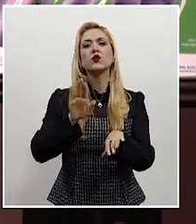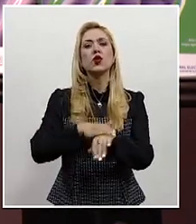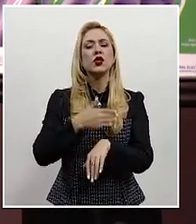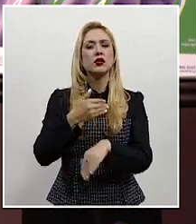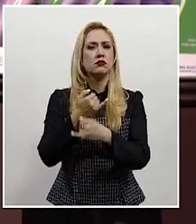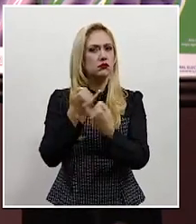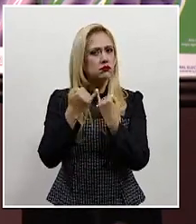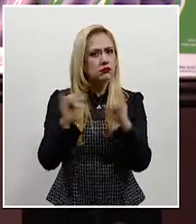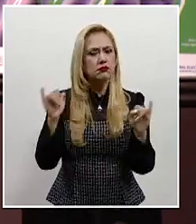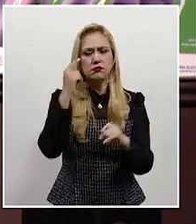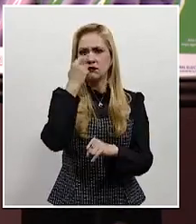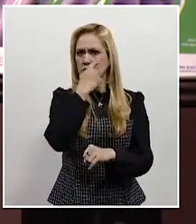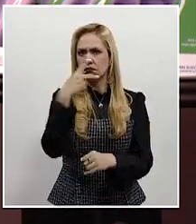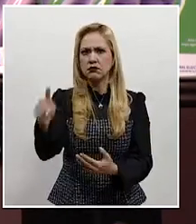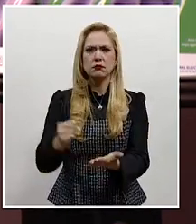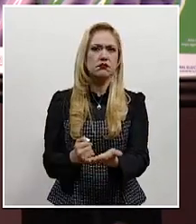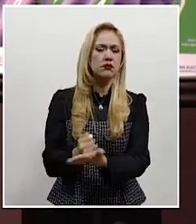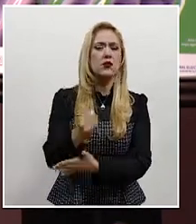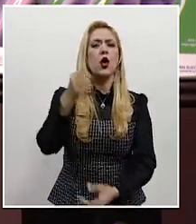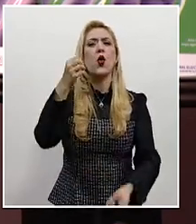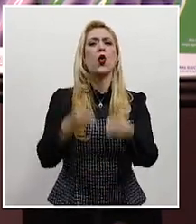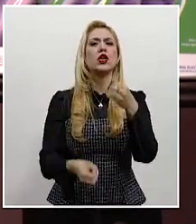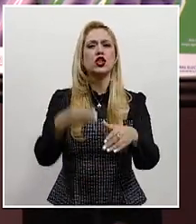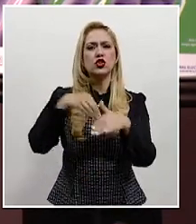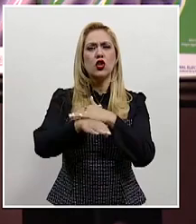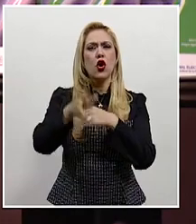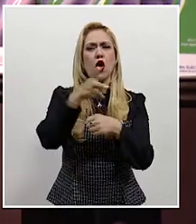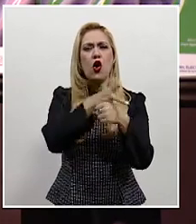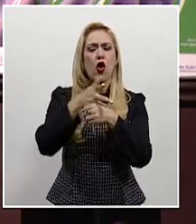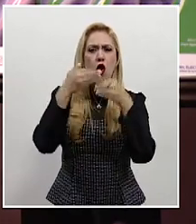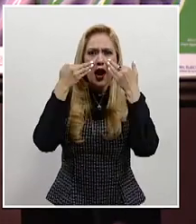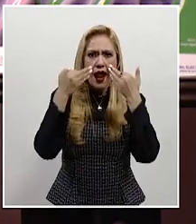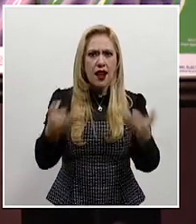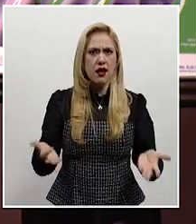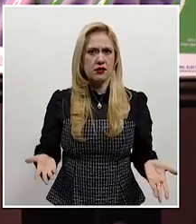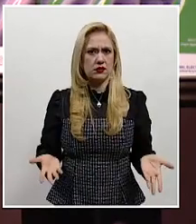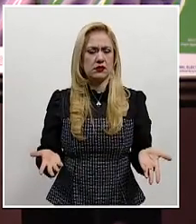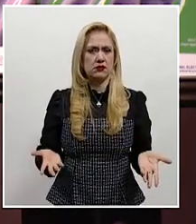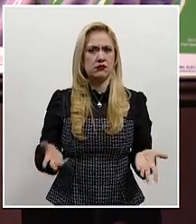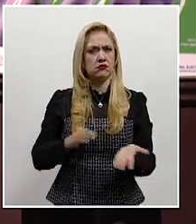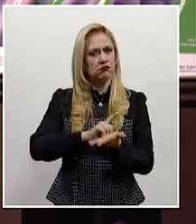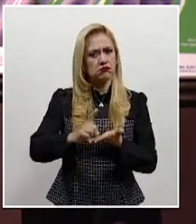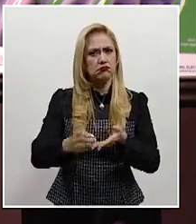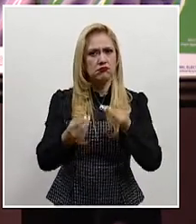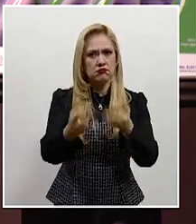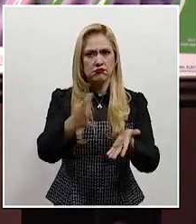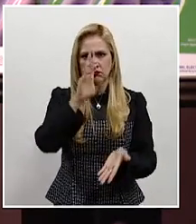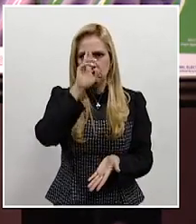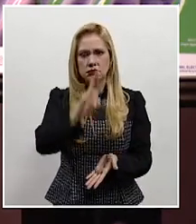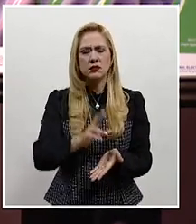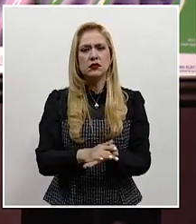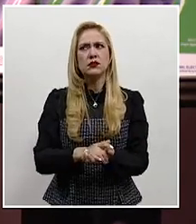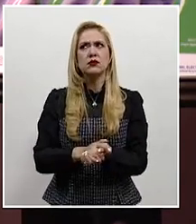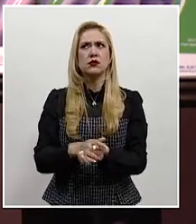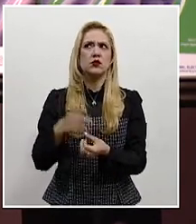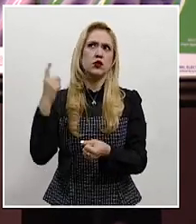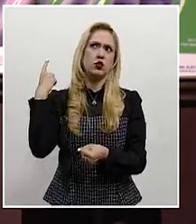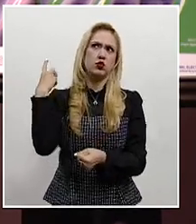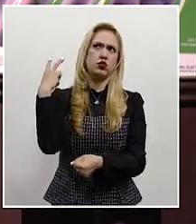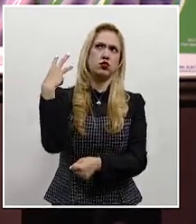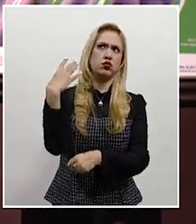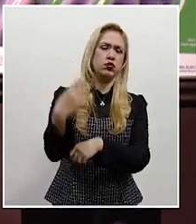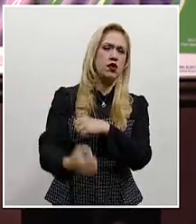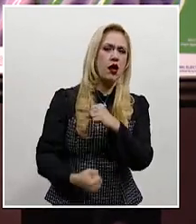autonomía, les dan independencia y son juicios orales. ¿Cuáles son los resultados a estos años ya